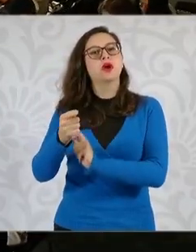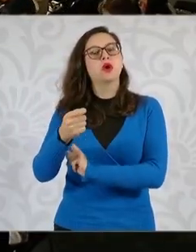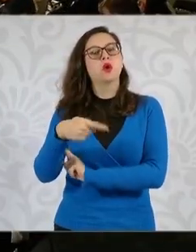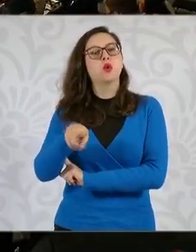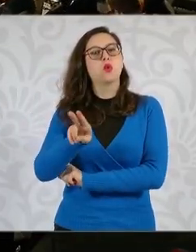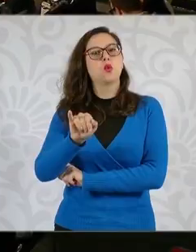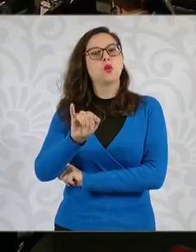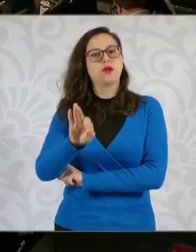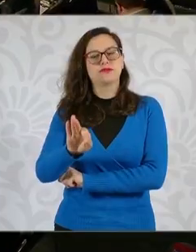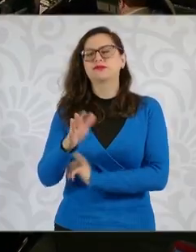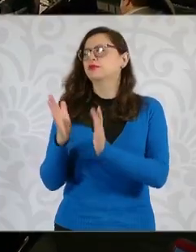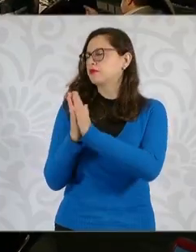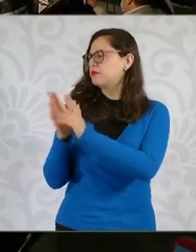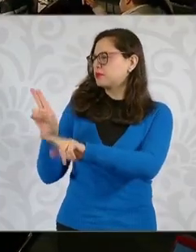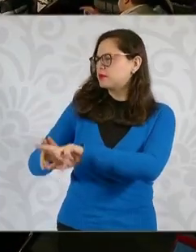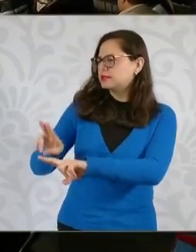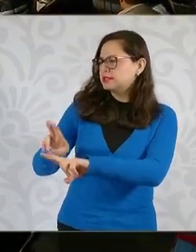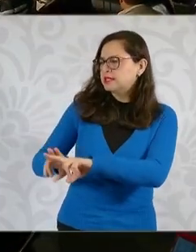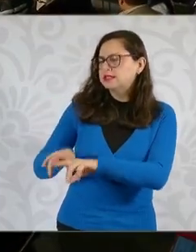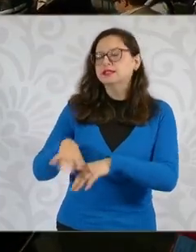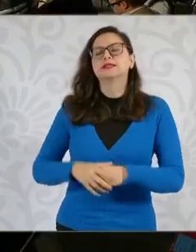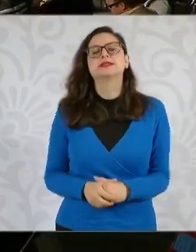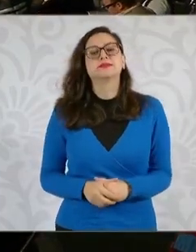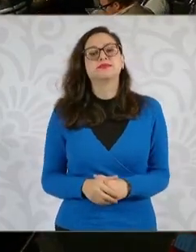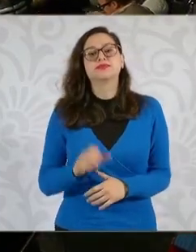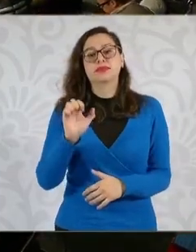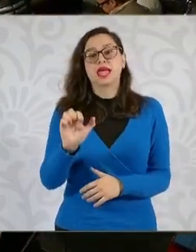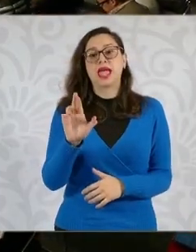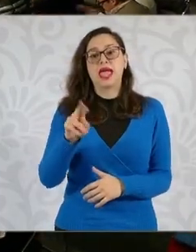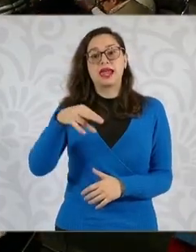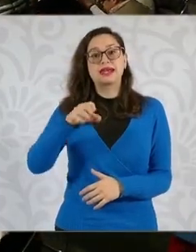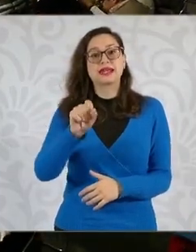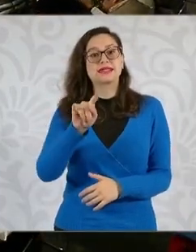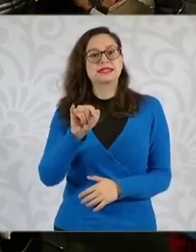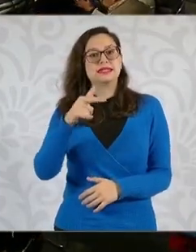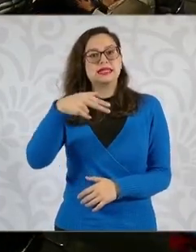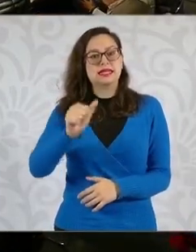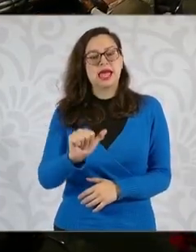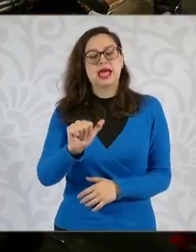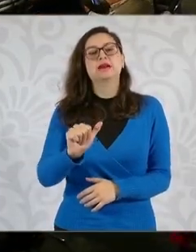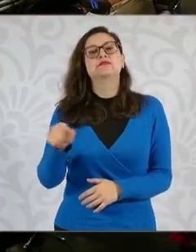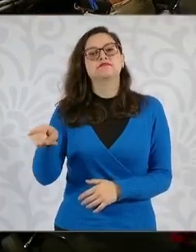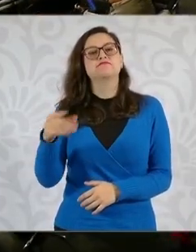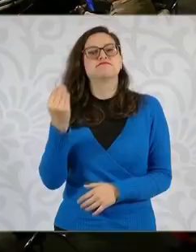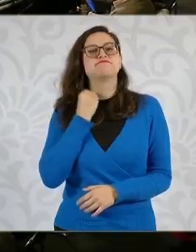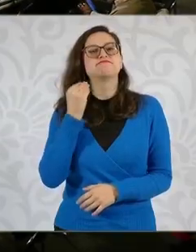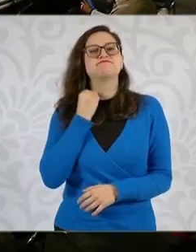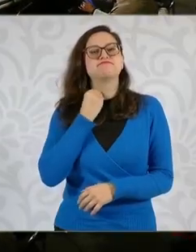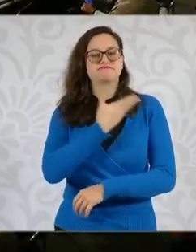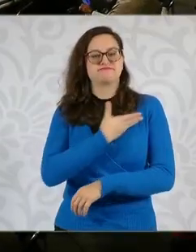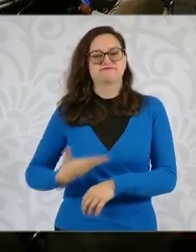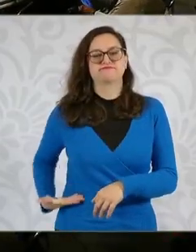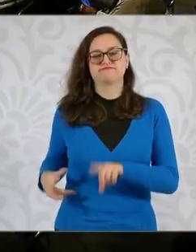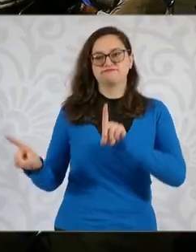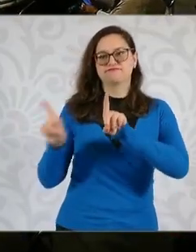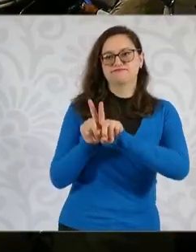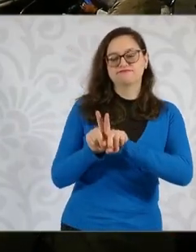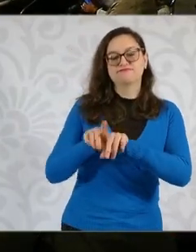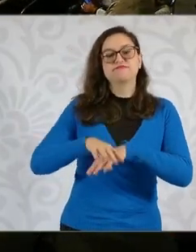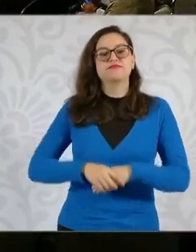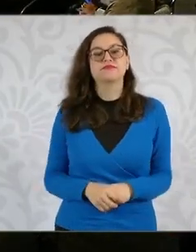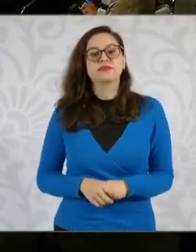Ernestina Godoy, consejera jurídica y el ministro Saldívar. Y vamos a tocar varios temas.